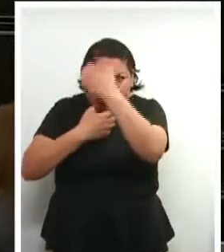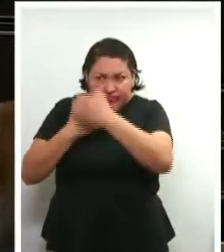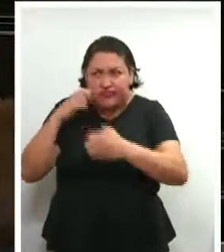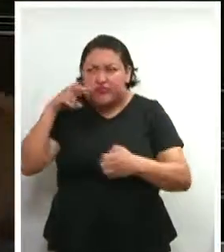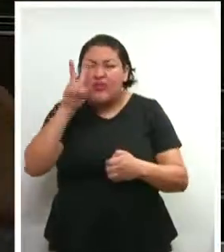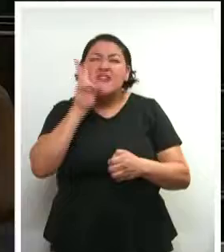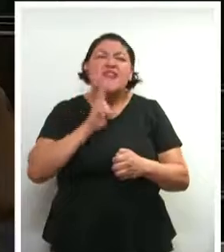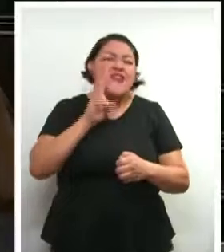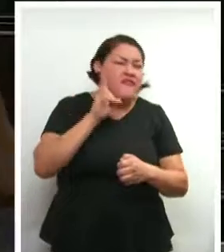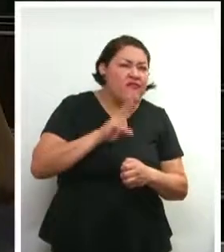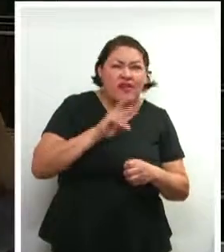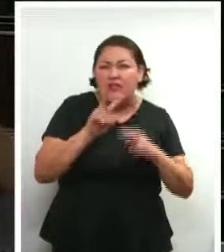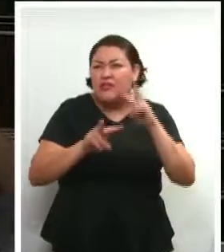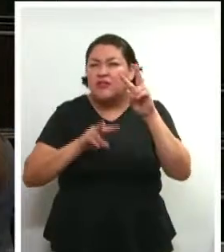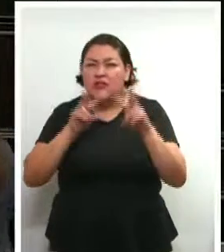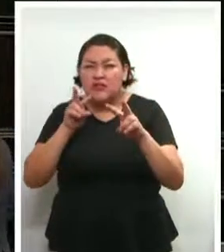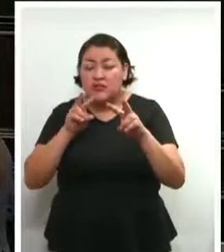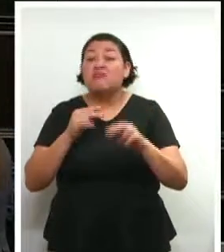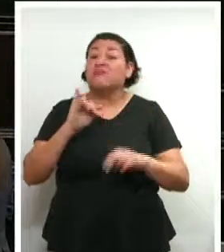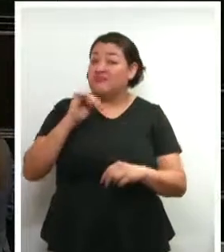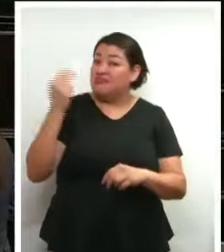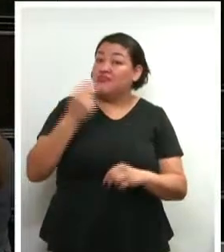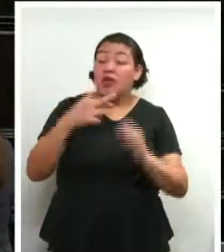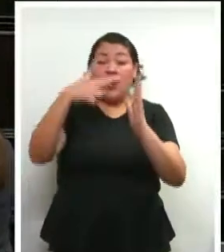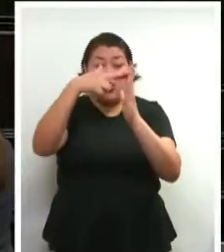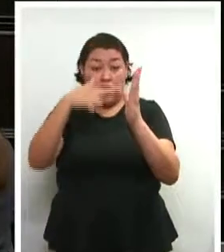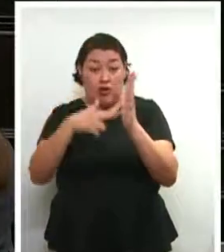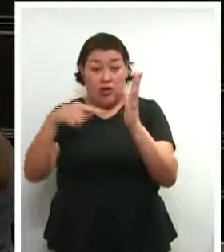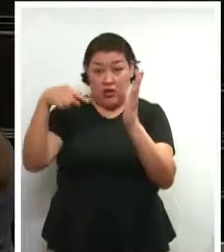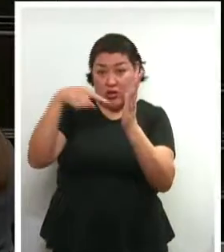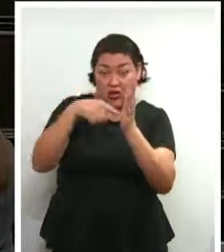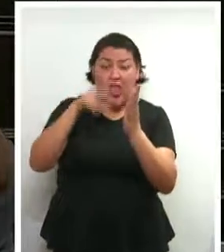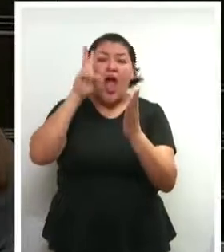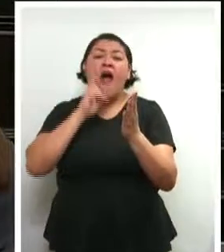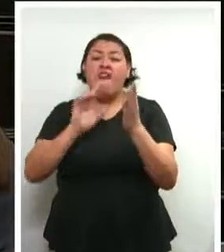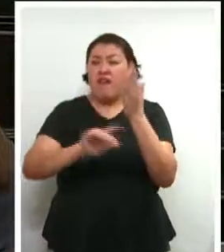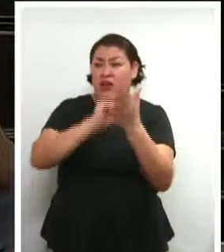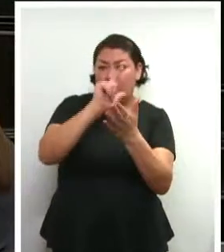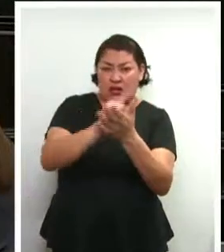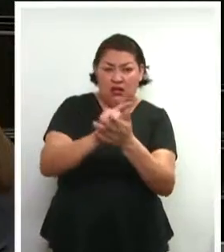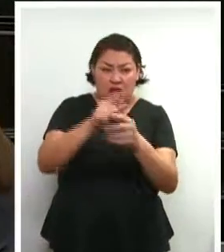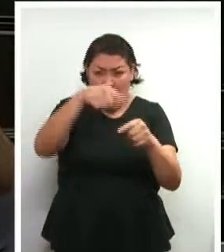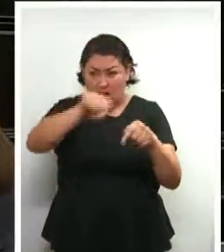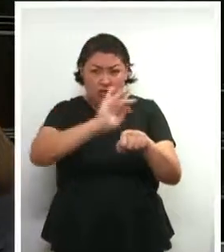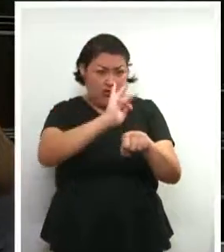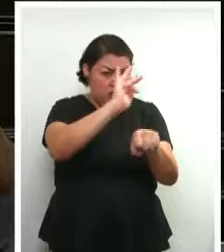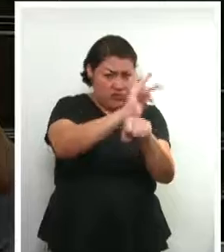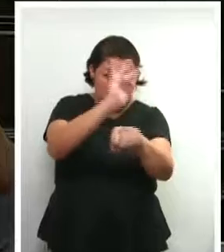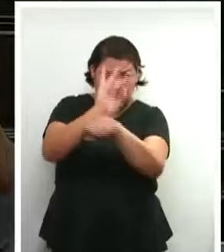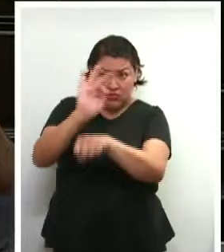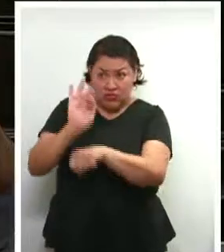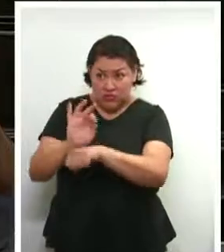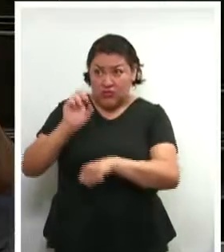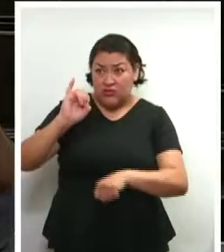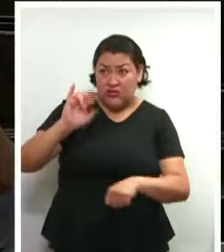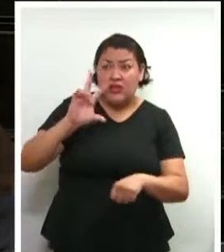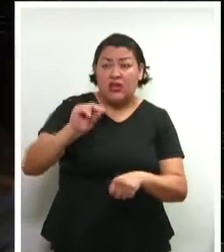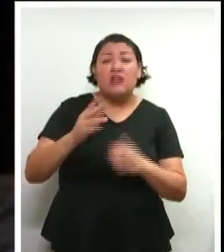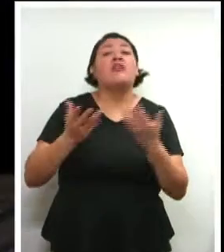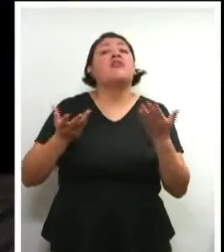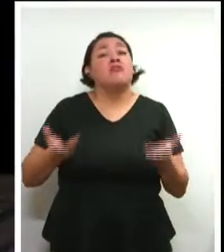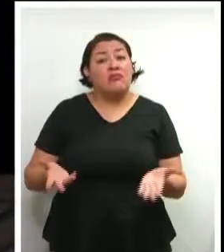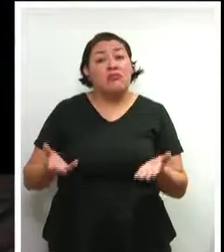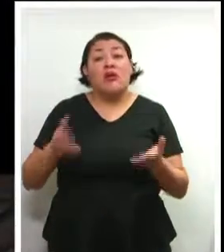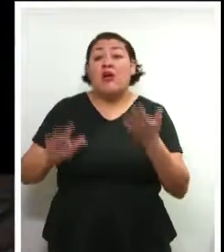de cuáles los efectos que han tenido las disposiciones normativas en esta ciudad, cuál es el cuadro